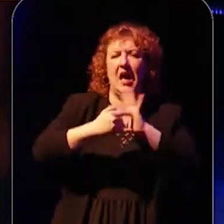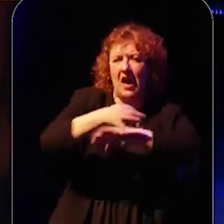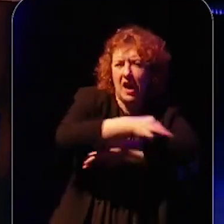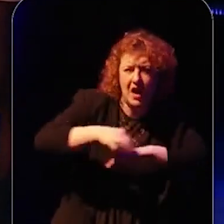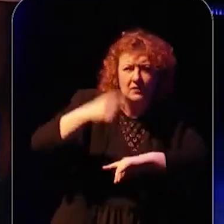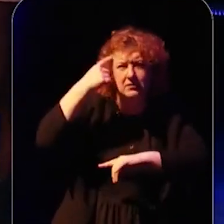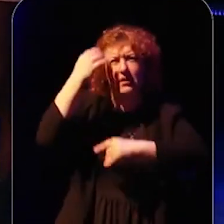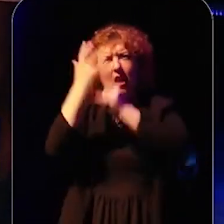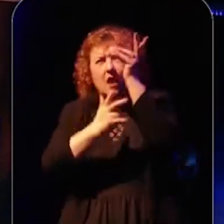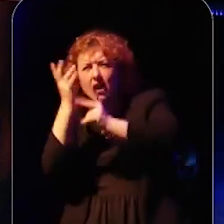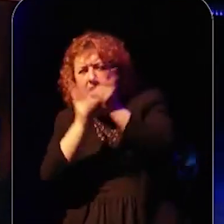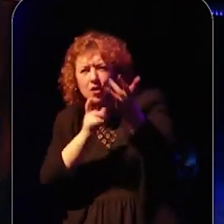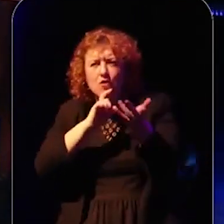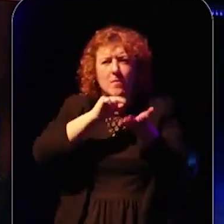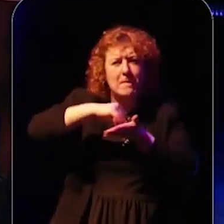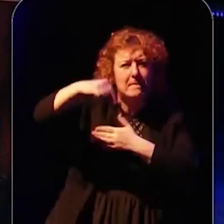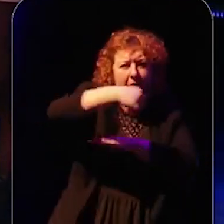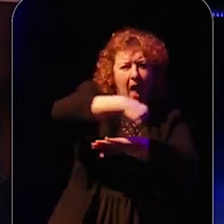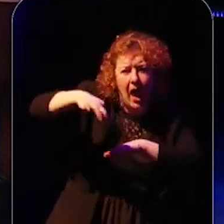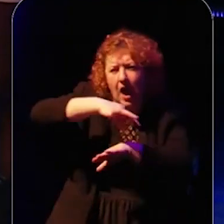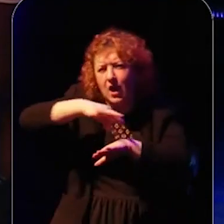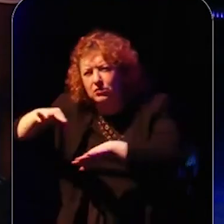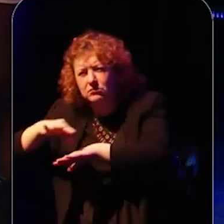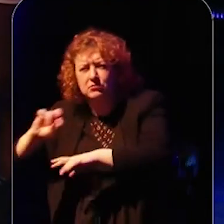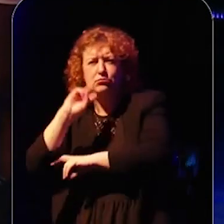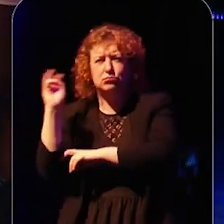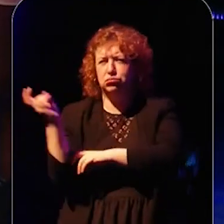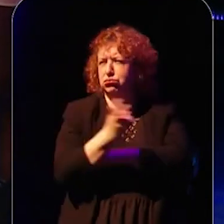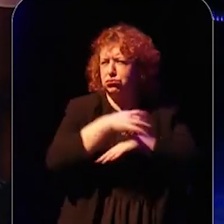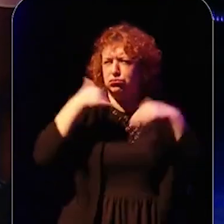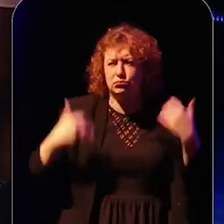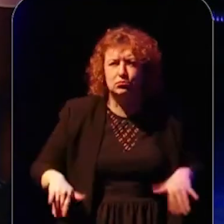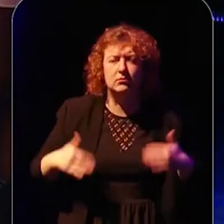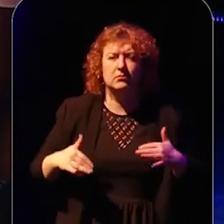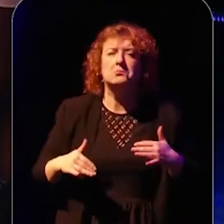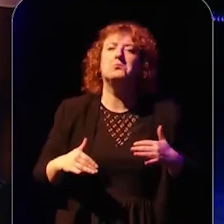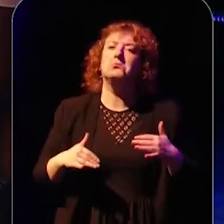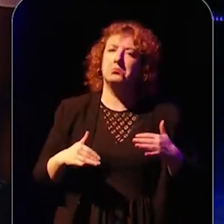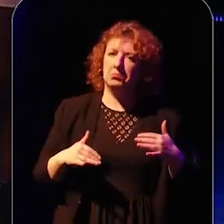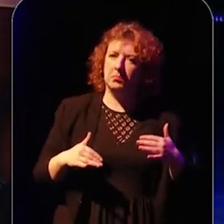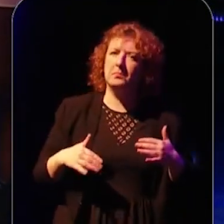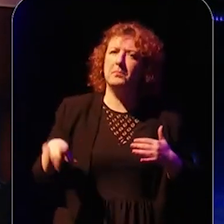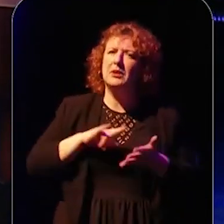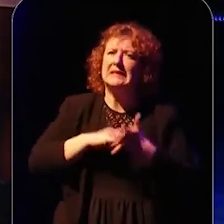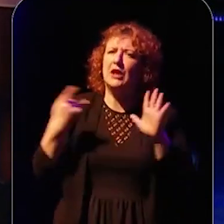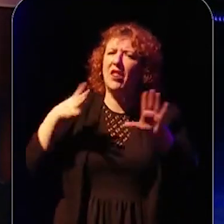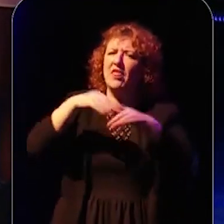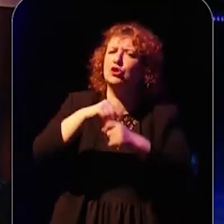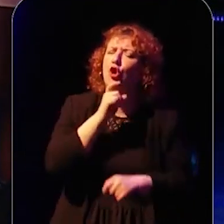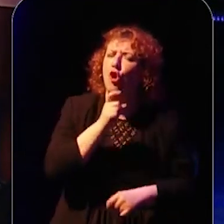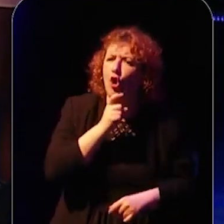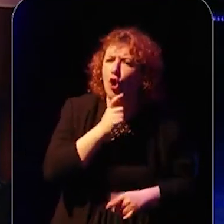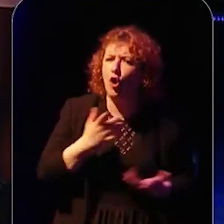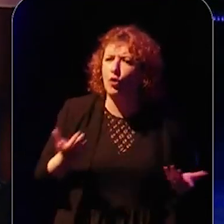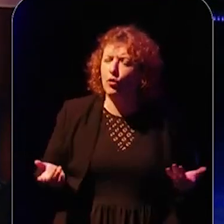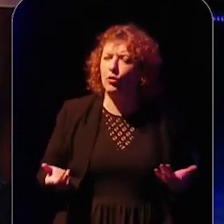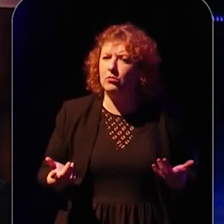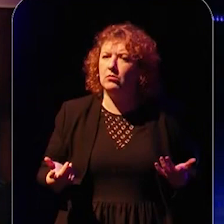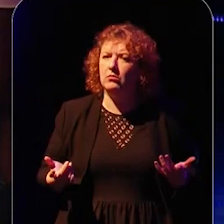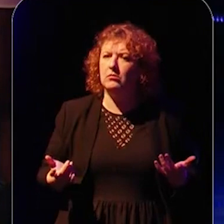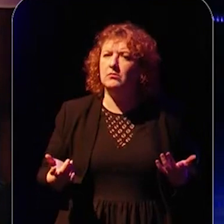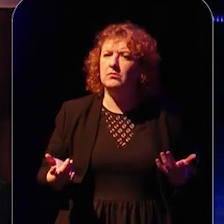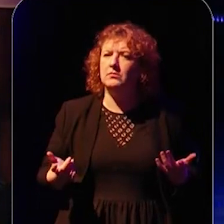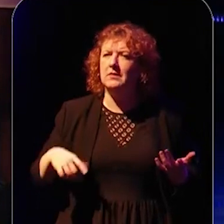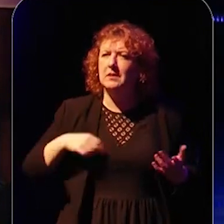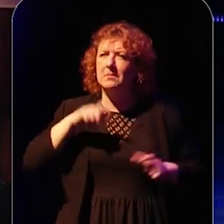los cálculos que hay que hacer, todos esos planos, todo el trabajo que hay detrás? Pero, muy bien, ¿cómo entra la tecnología? Esta gente que de verdad